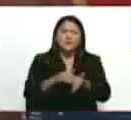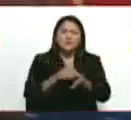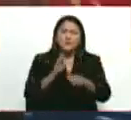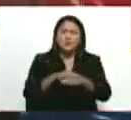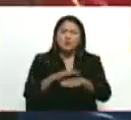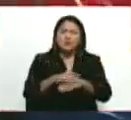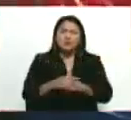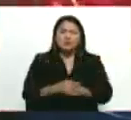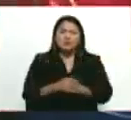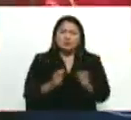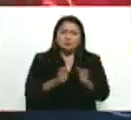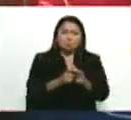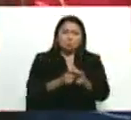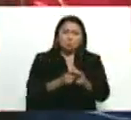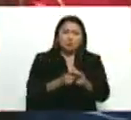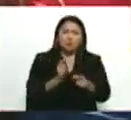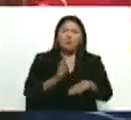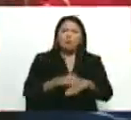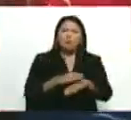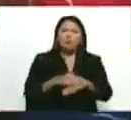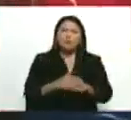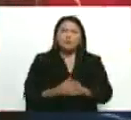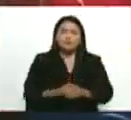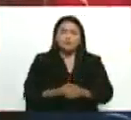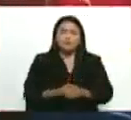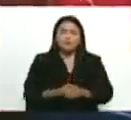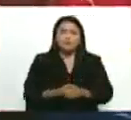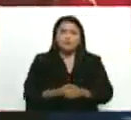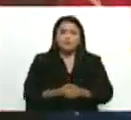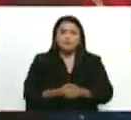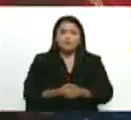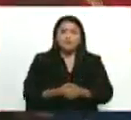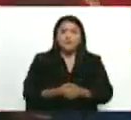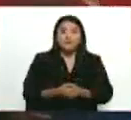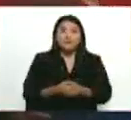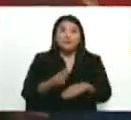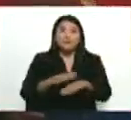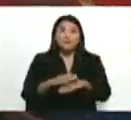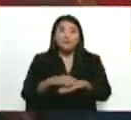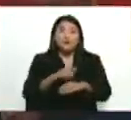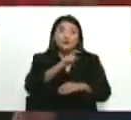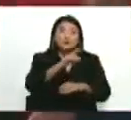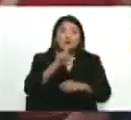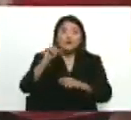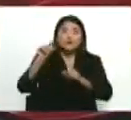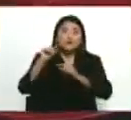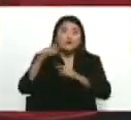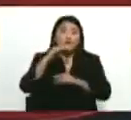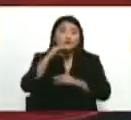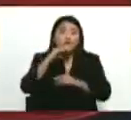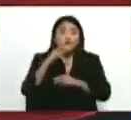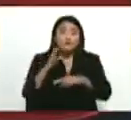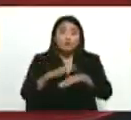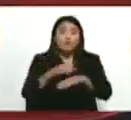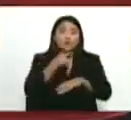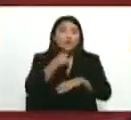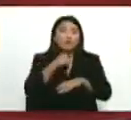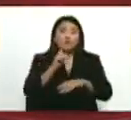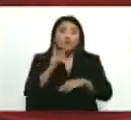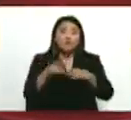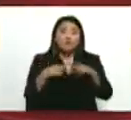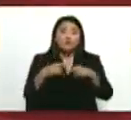¿Por qué se inscribieron solo 200.000? Si supuestamente esa gente se fue brava con la revolución, deberían